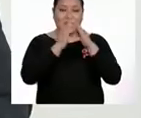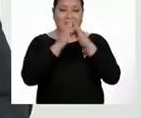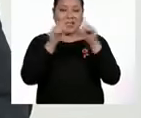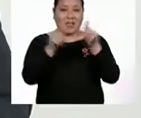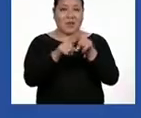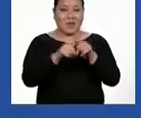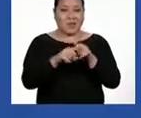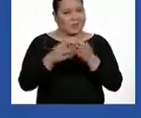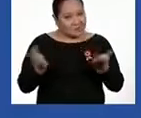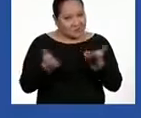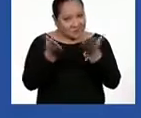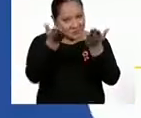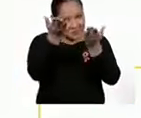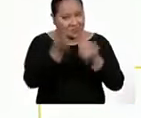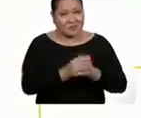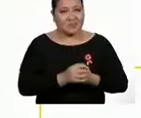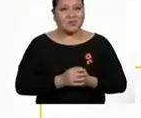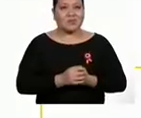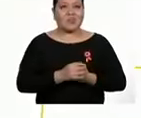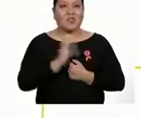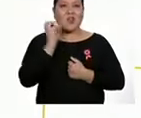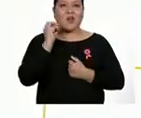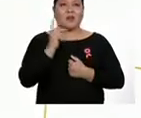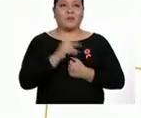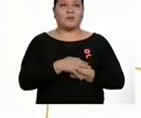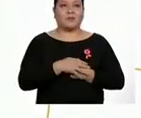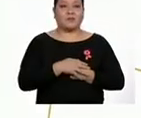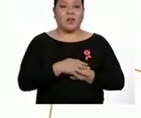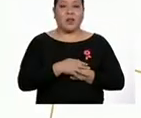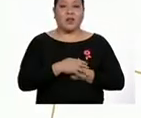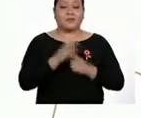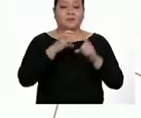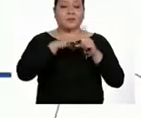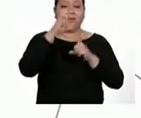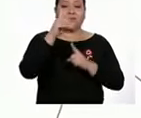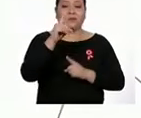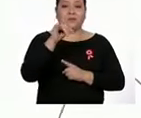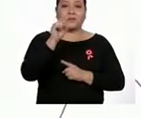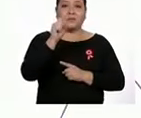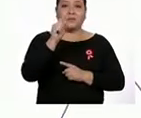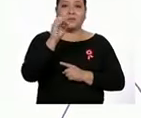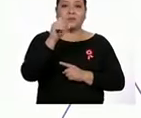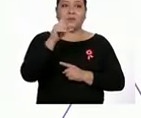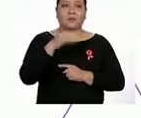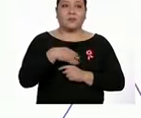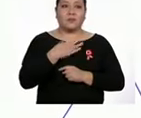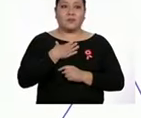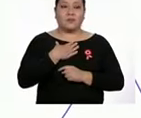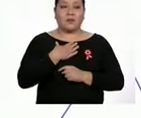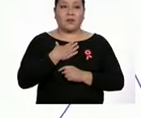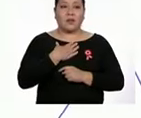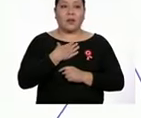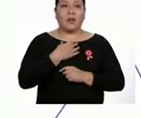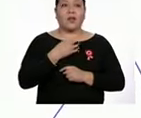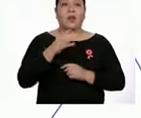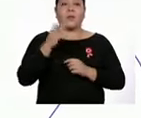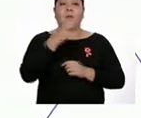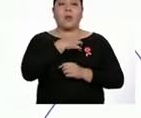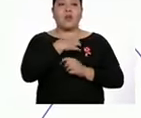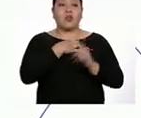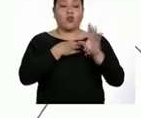chicos, anímense. Muy bien. La presión diastólica de mi tía en mayo fue de 81